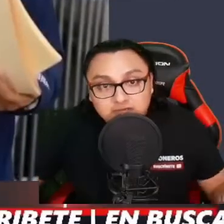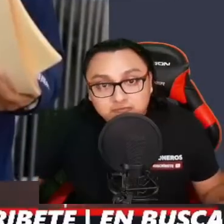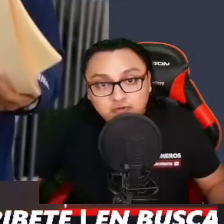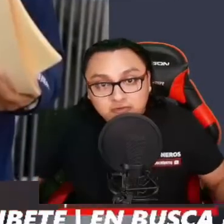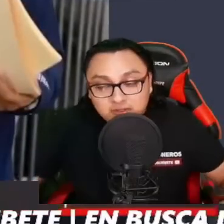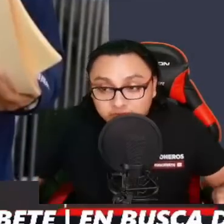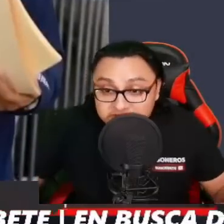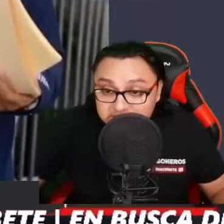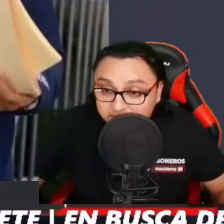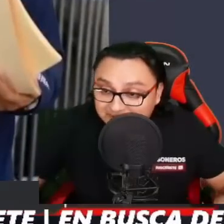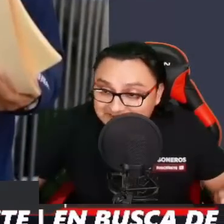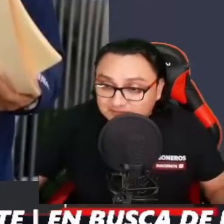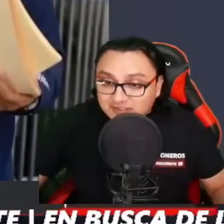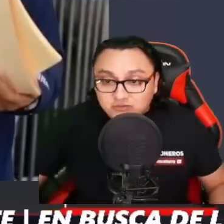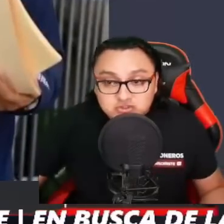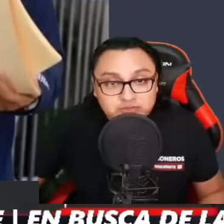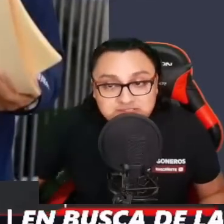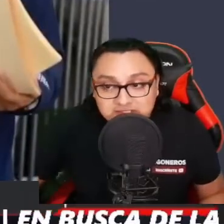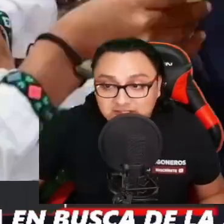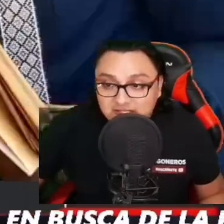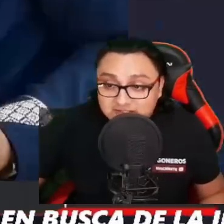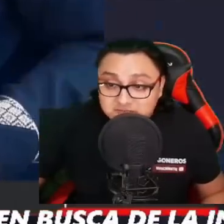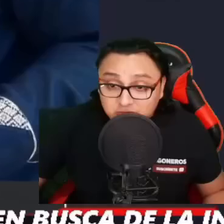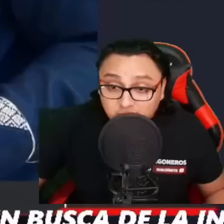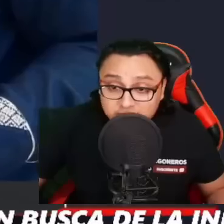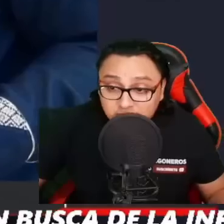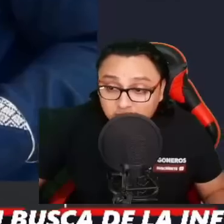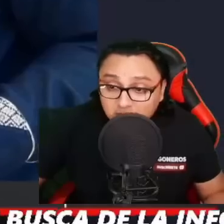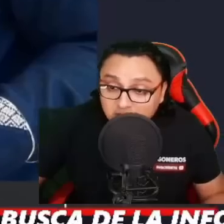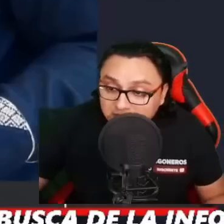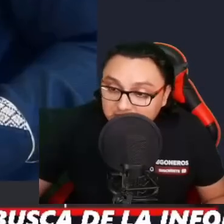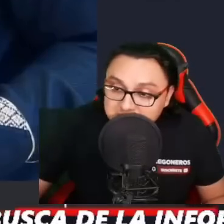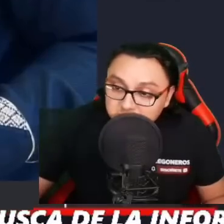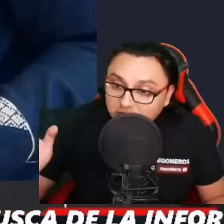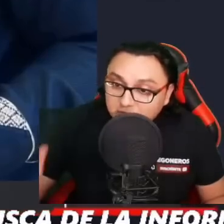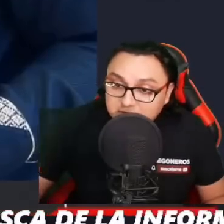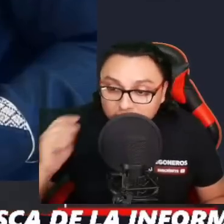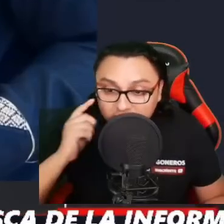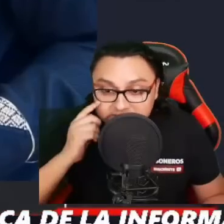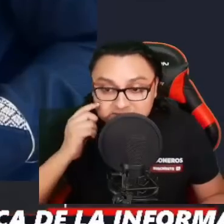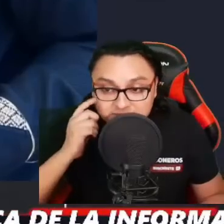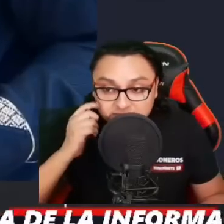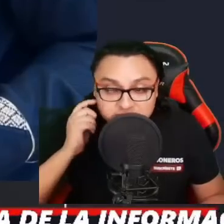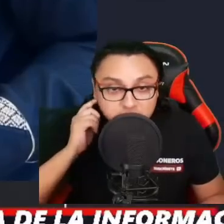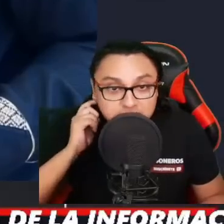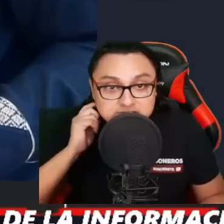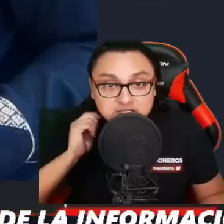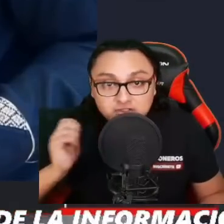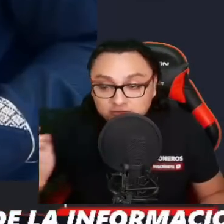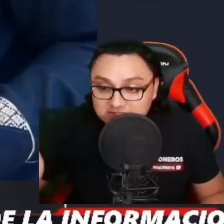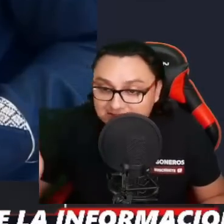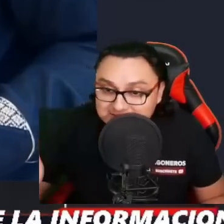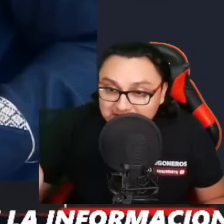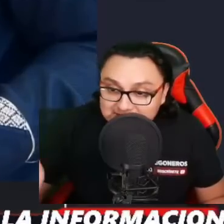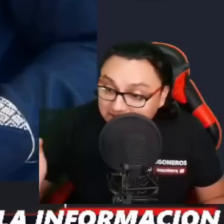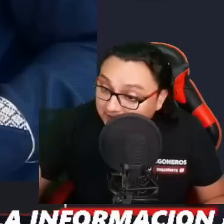el informe, pues sí, presente nuestro presidente Andrés Manuel López Obrador, y él mismo recogiendo todas estas peticiones,